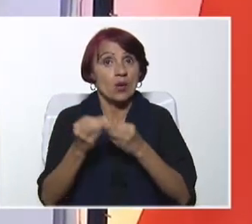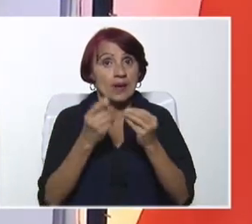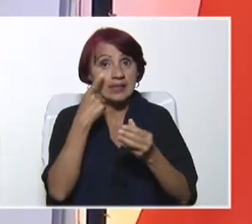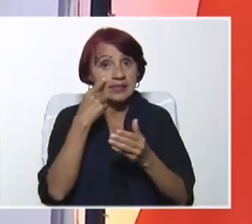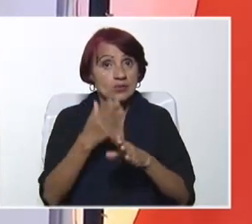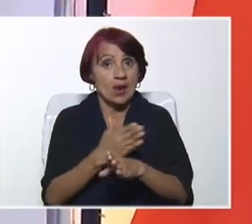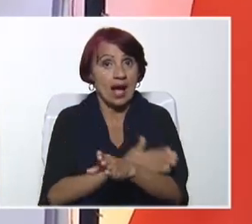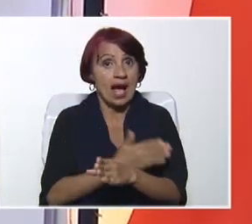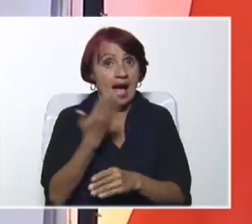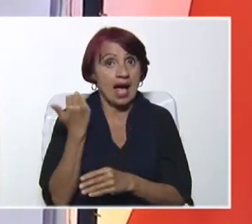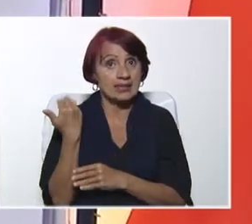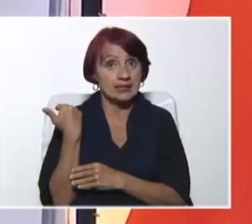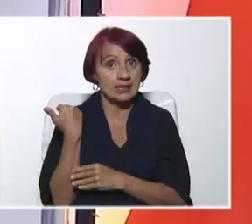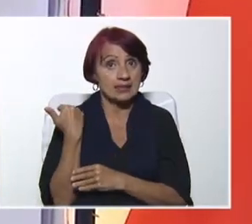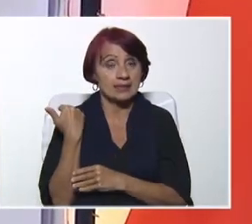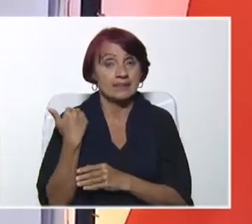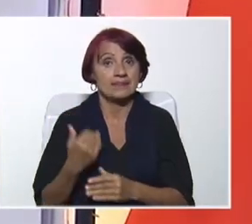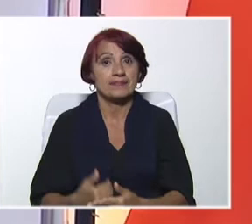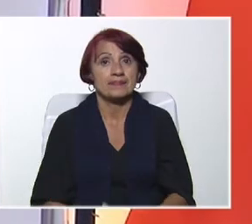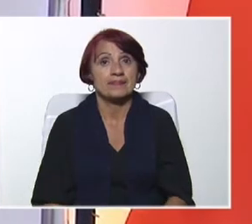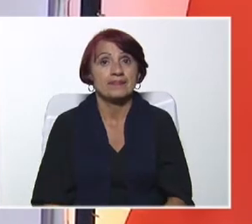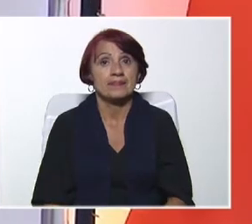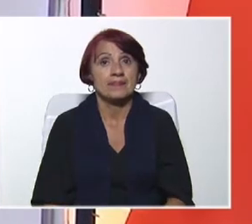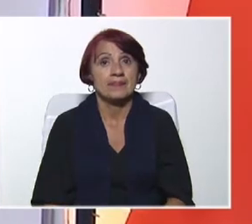pantalla era